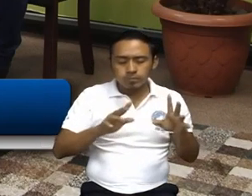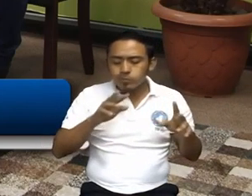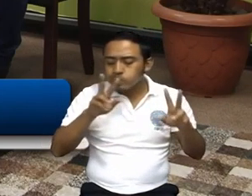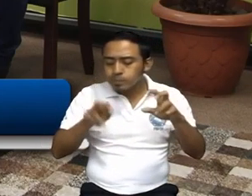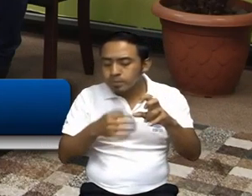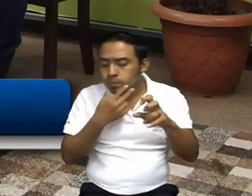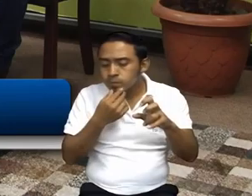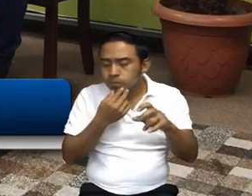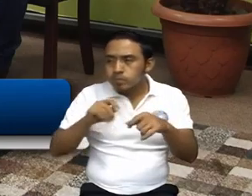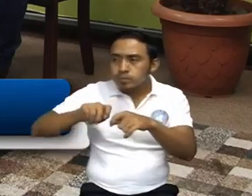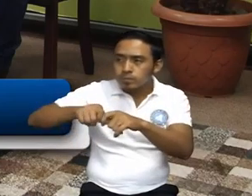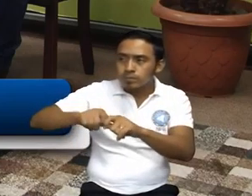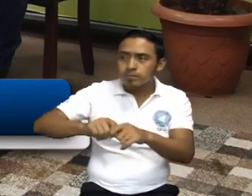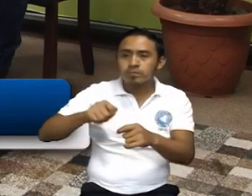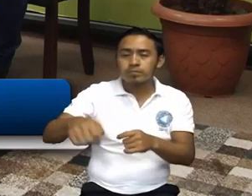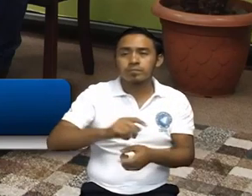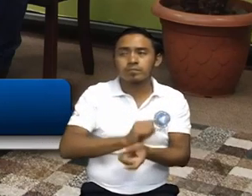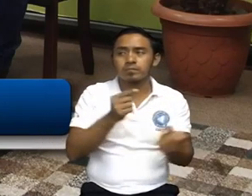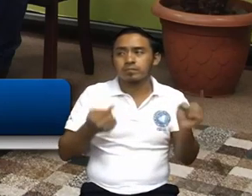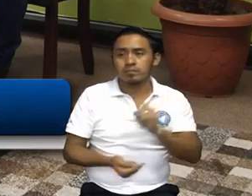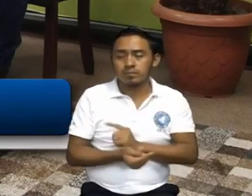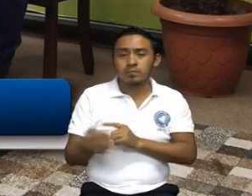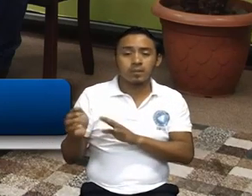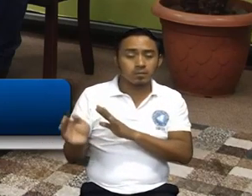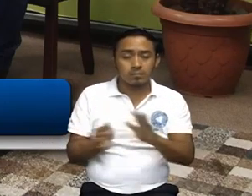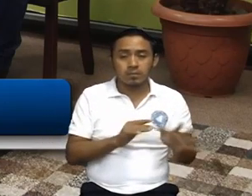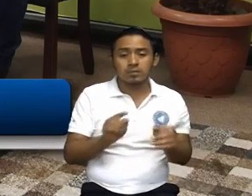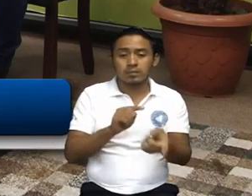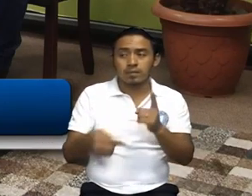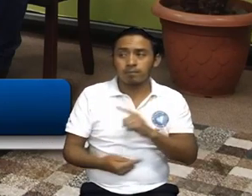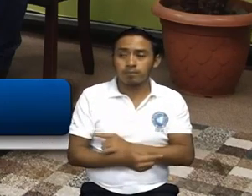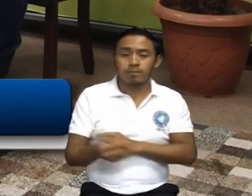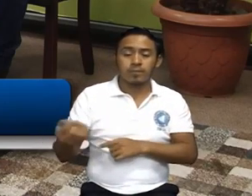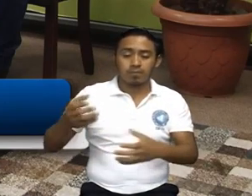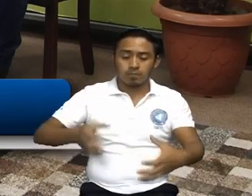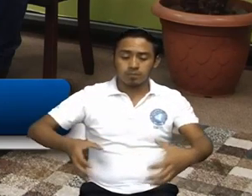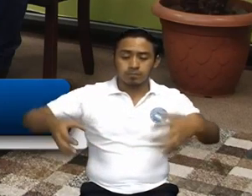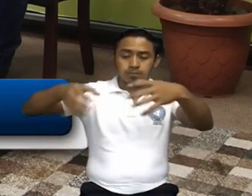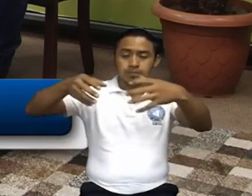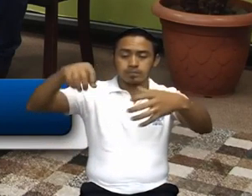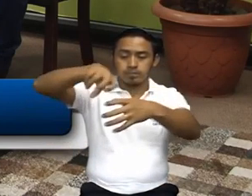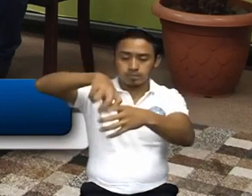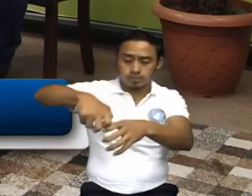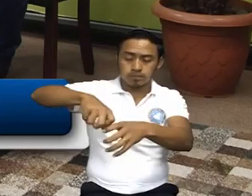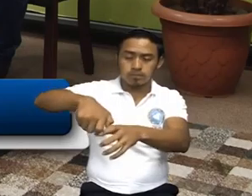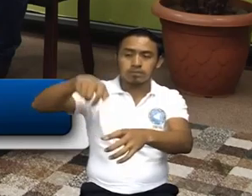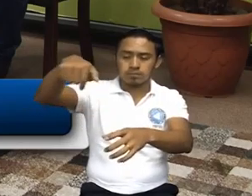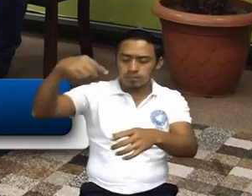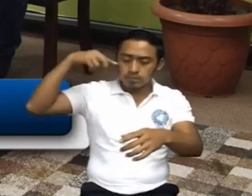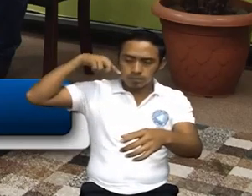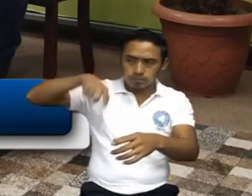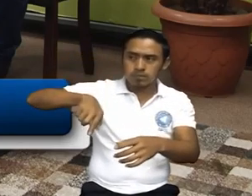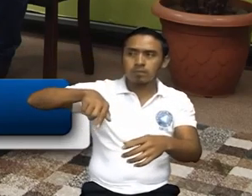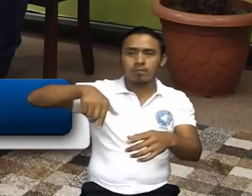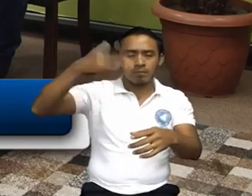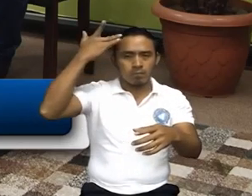en cuando. Siempre nos llegan a cambiar el cilindro, ¿verdad? Entonces, sí. Los jóvenes que llegan a colocar el nuevo cilindro, pues